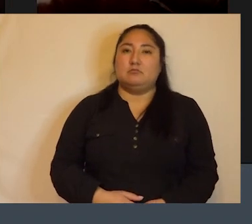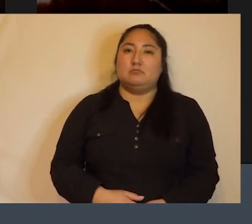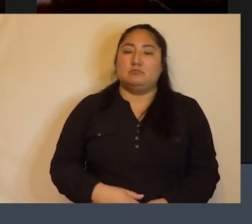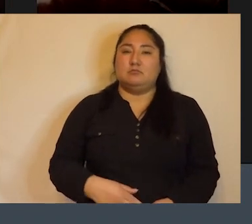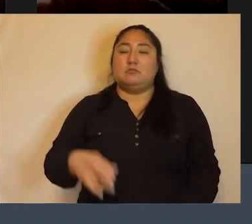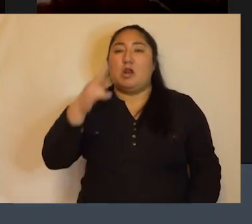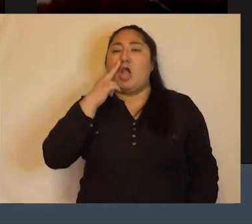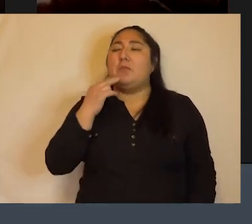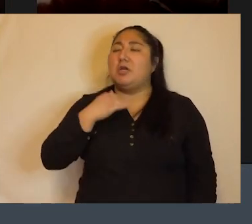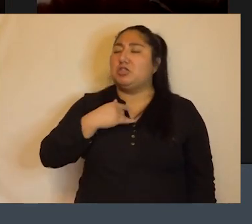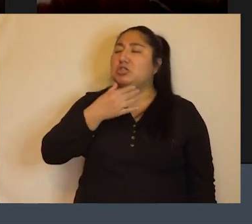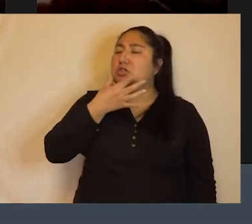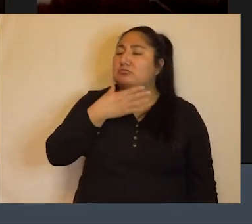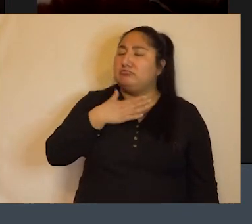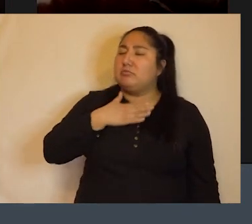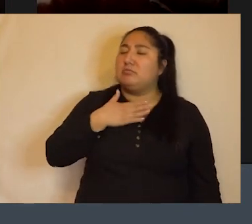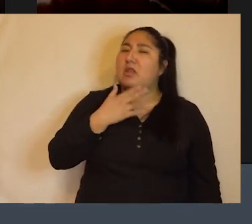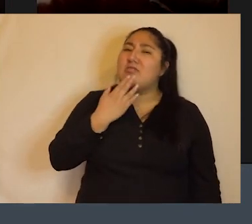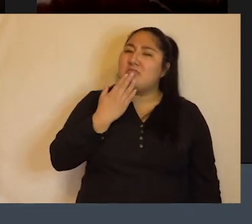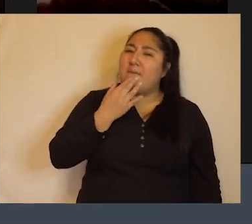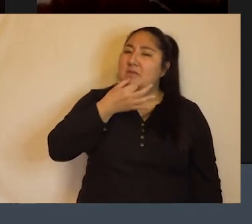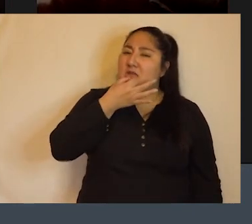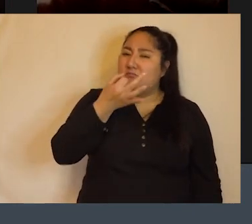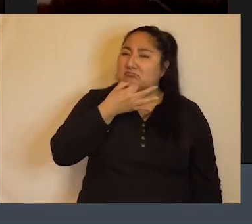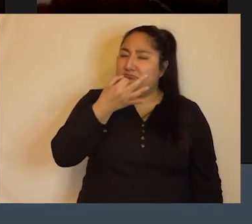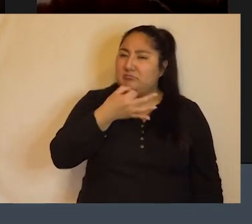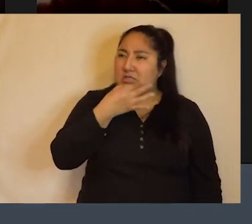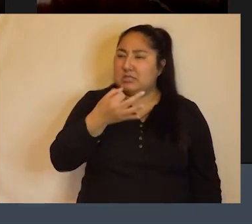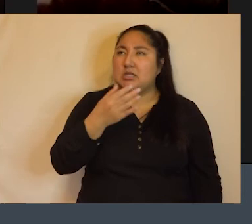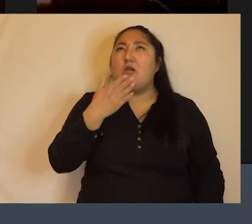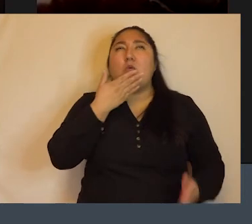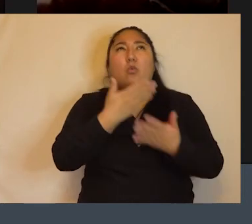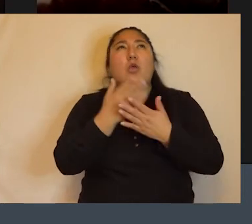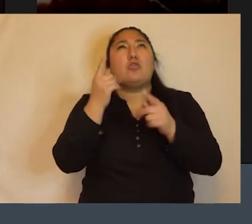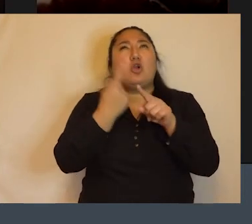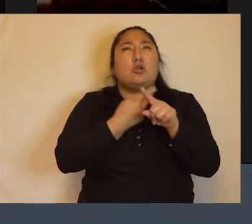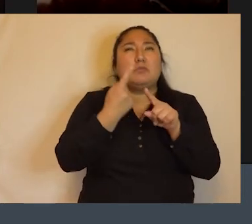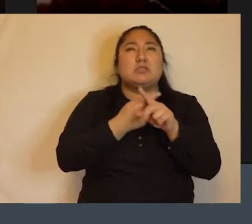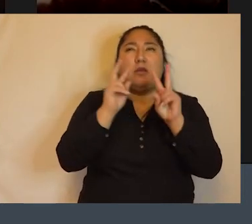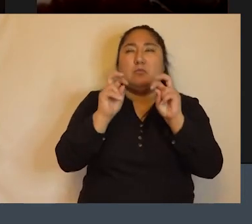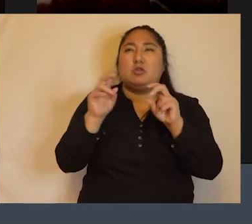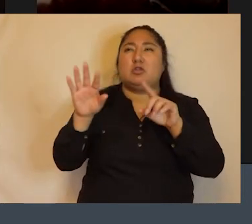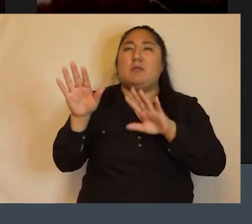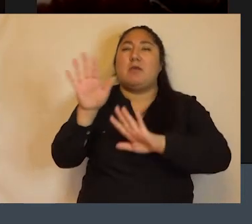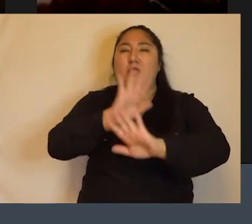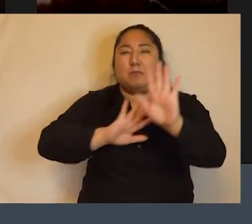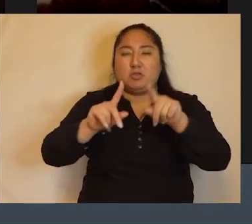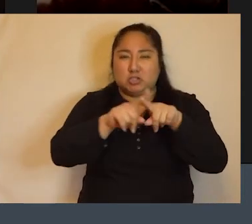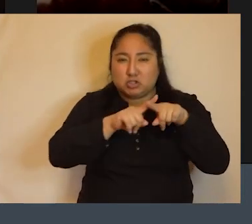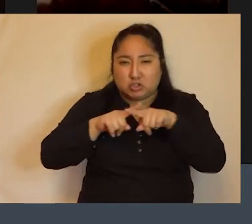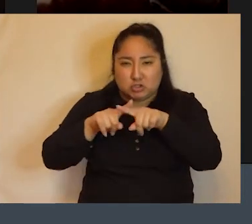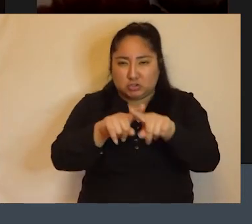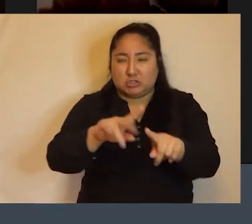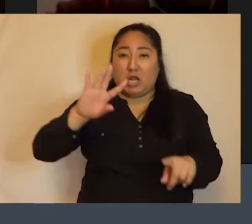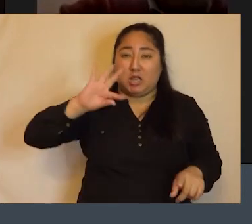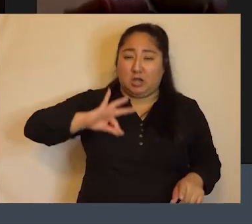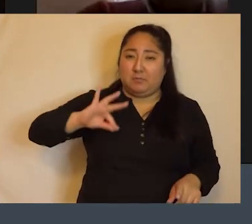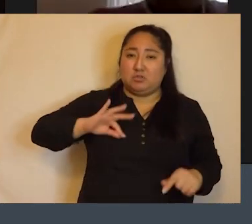Sí, yo quiero plantear ahí que obviamente cuando hablamos de un sistema de protección social, y en eso tenemos las